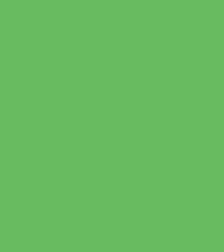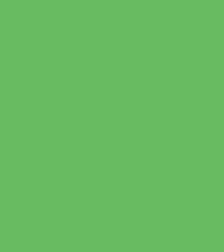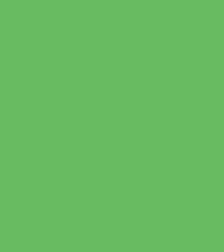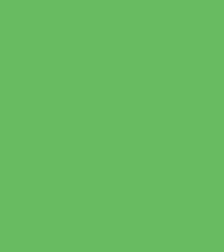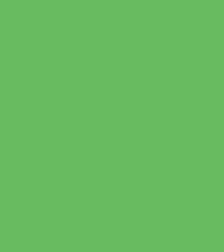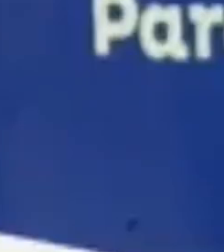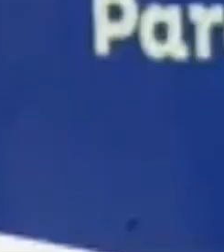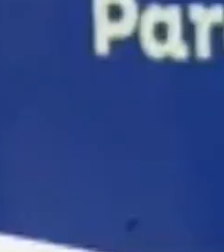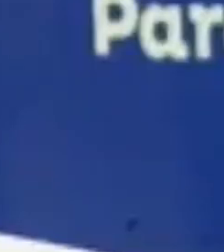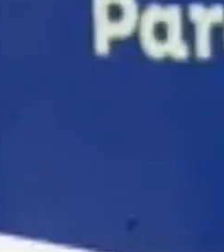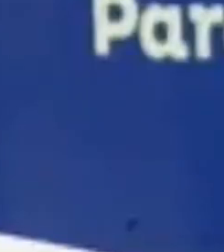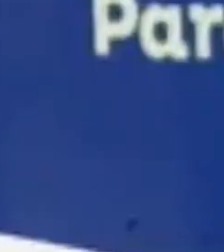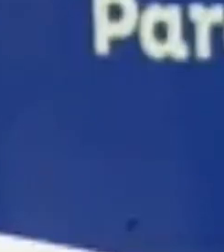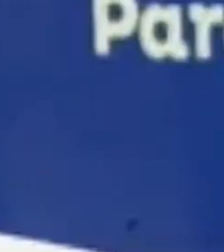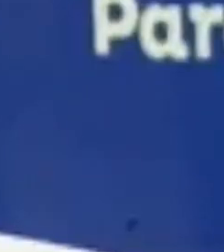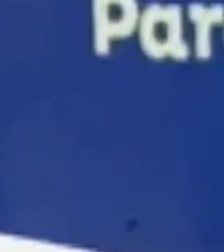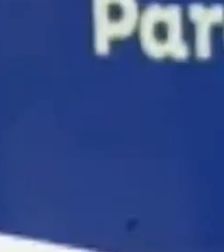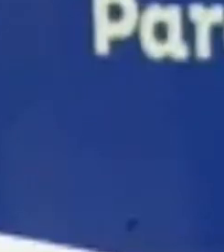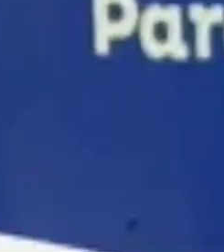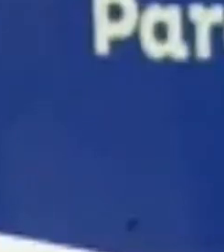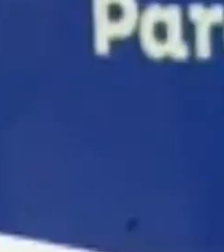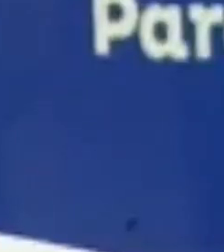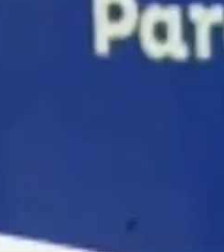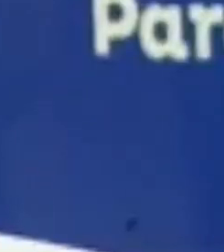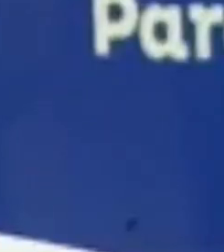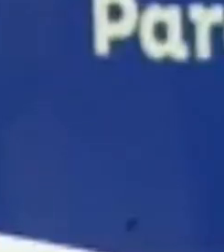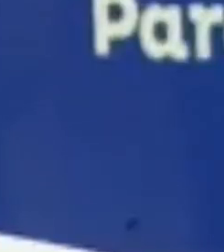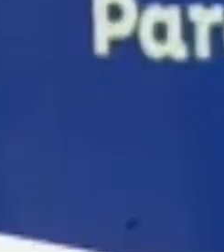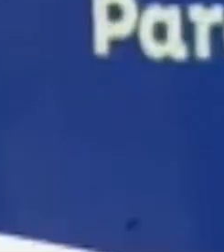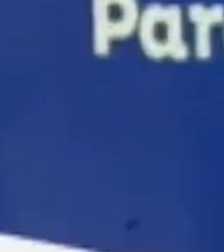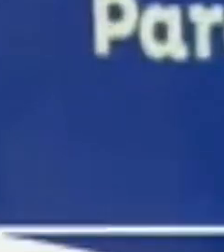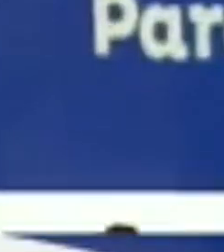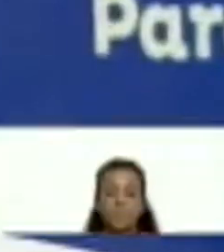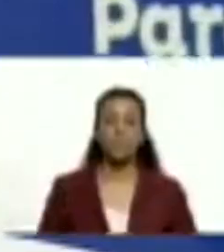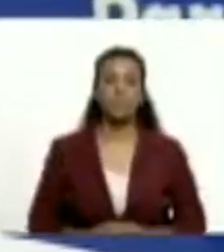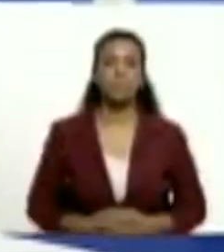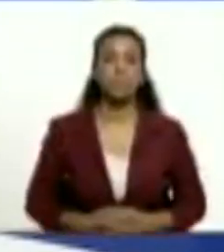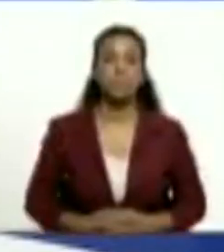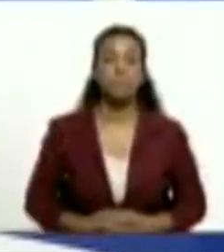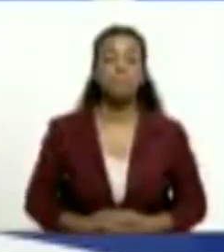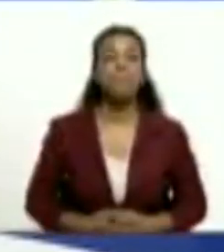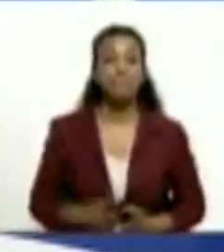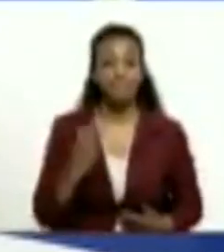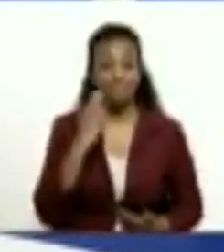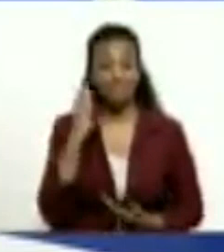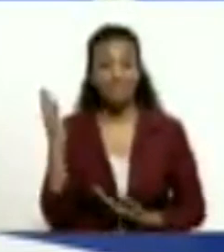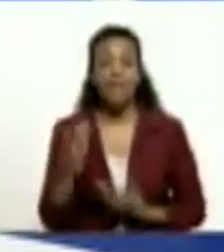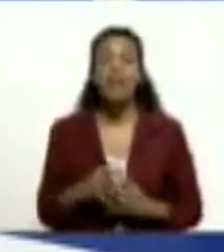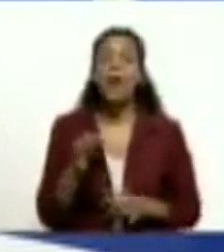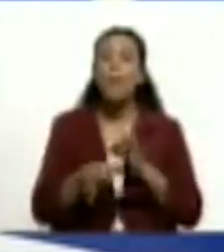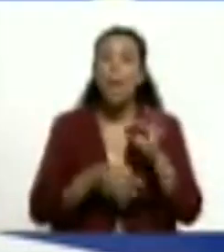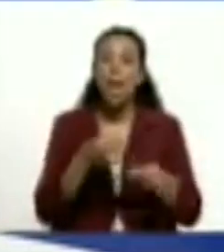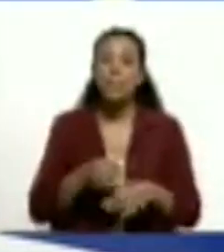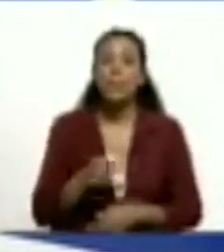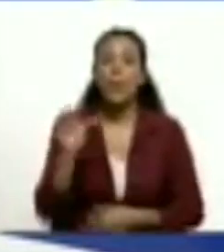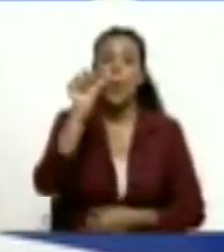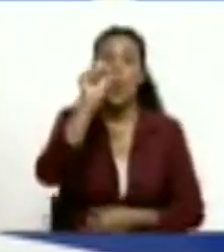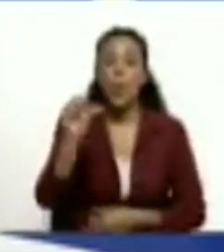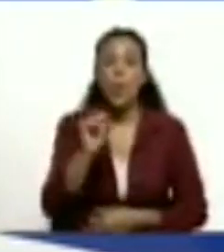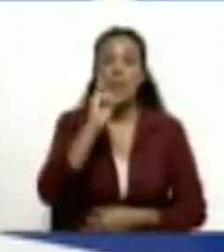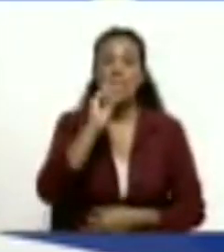laiguana.tv. Los Estados Unidos no es un país seguro para hacer inversiones, para hacer compra de empresas, para tener actividad